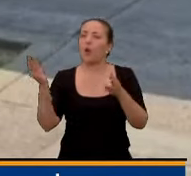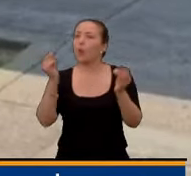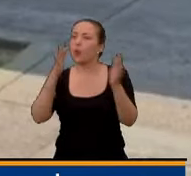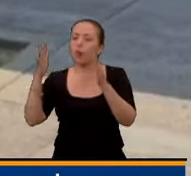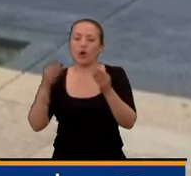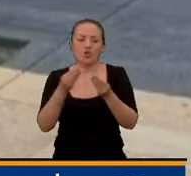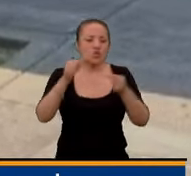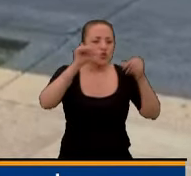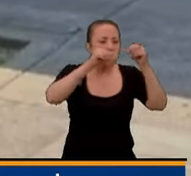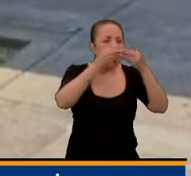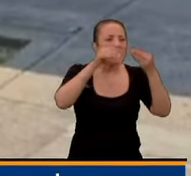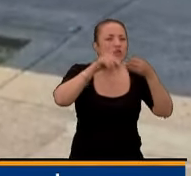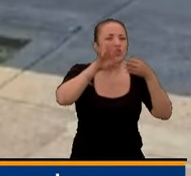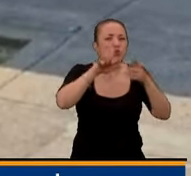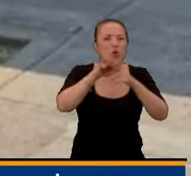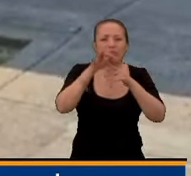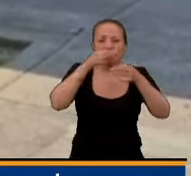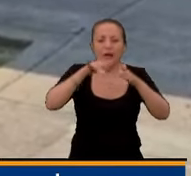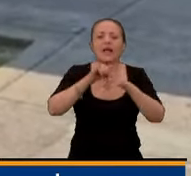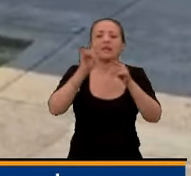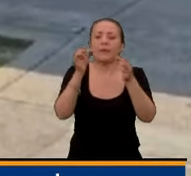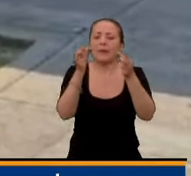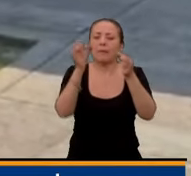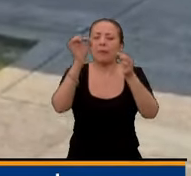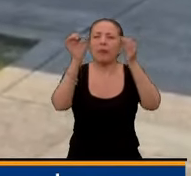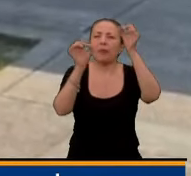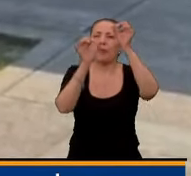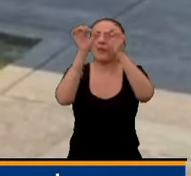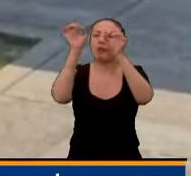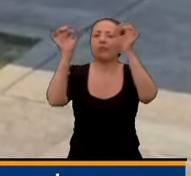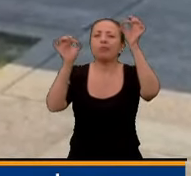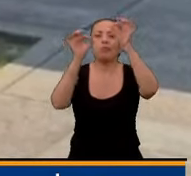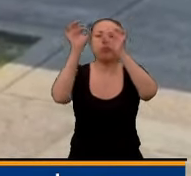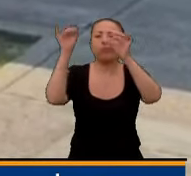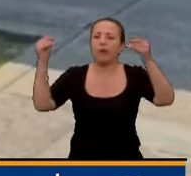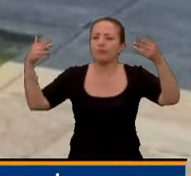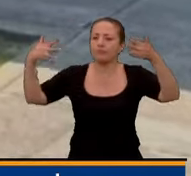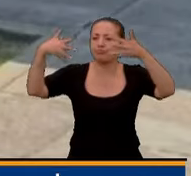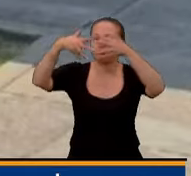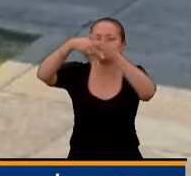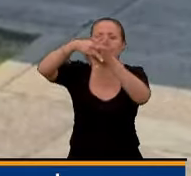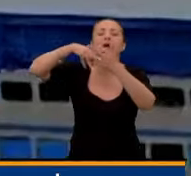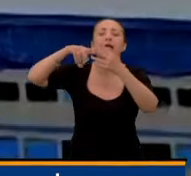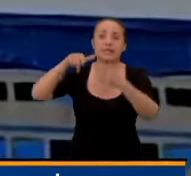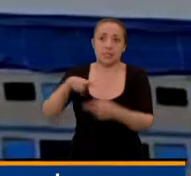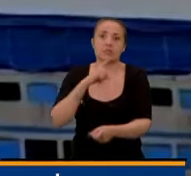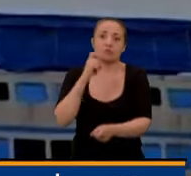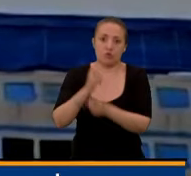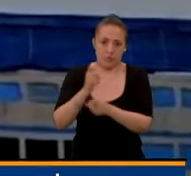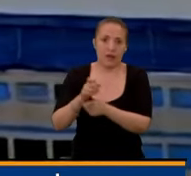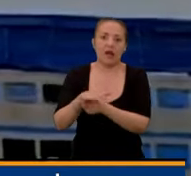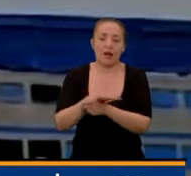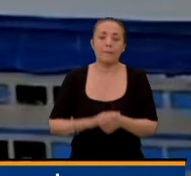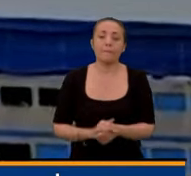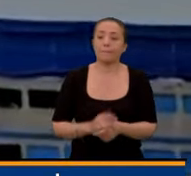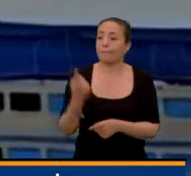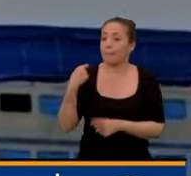y partículas que quedan suspendidas en el aire, ¿sí? Entonces, es una situación bastante complicada. A solo un mes de